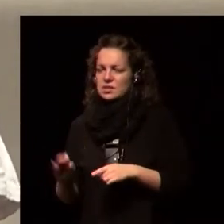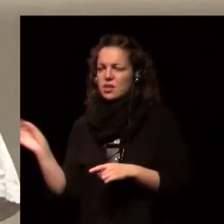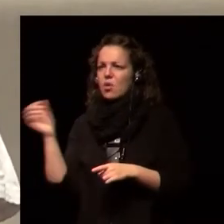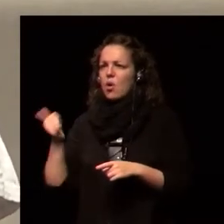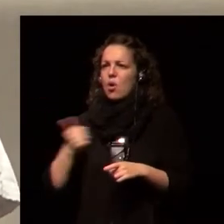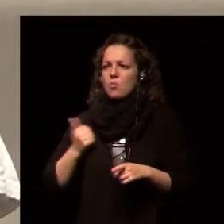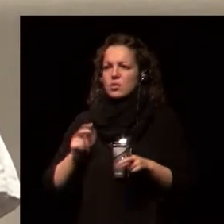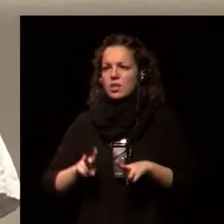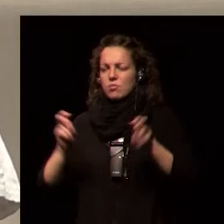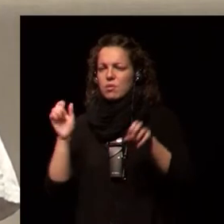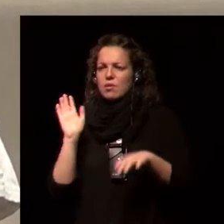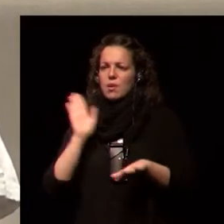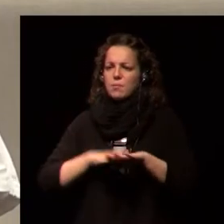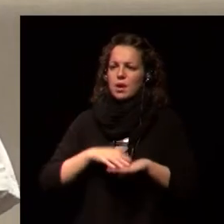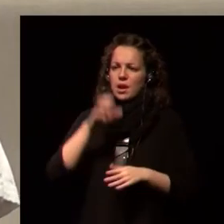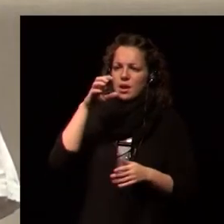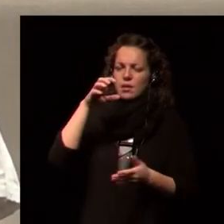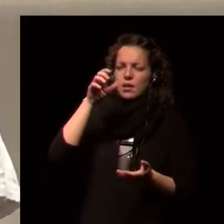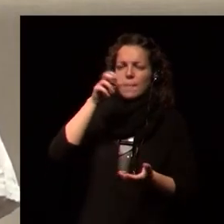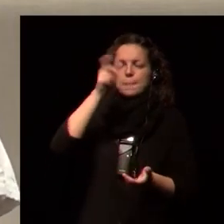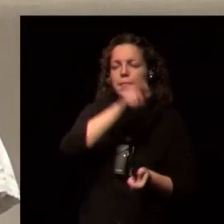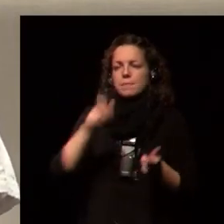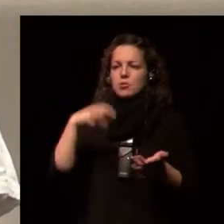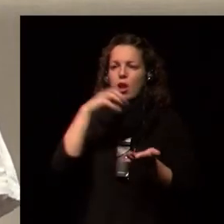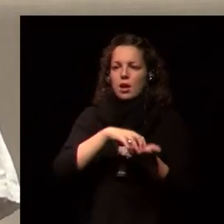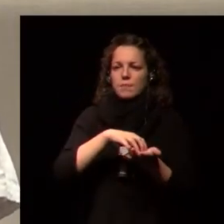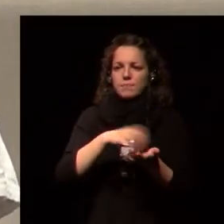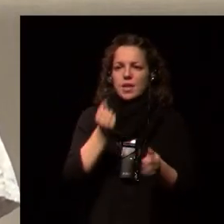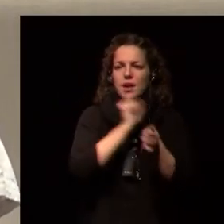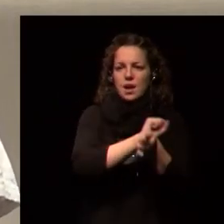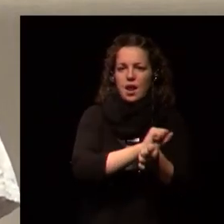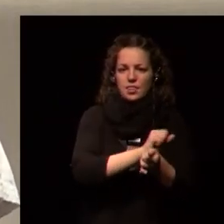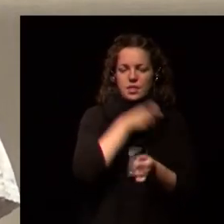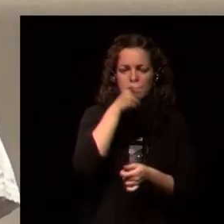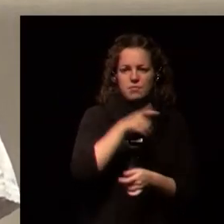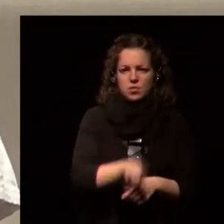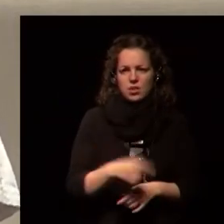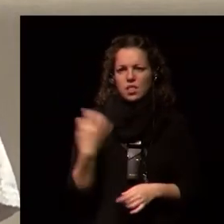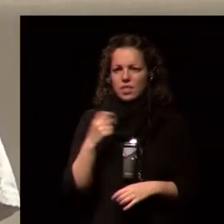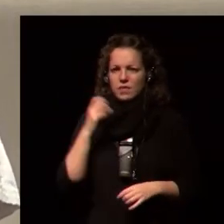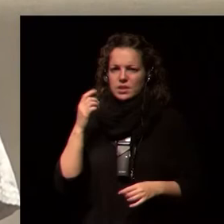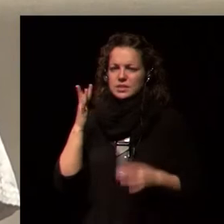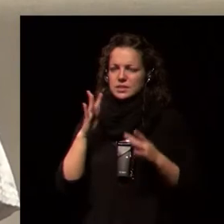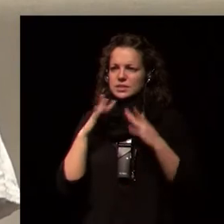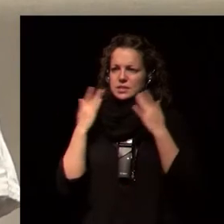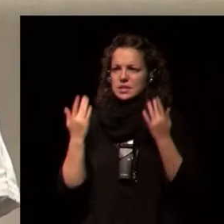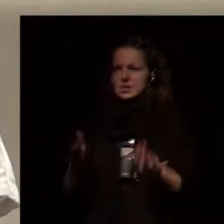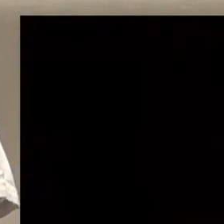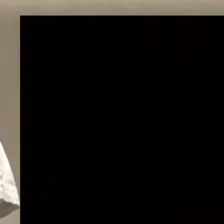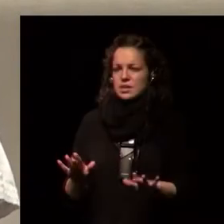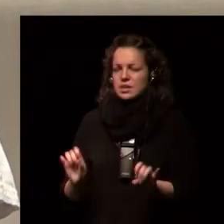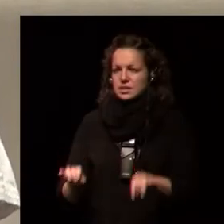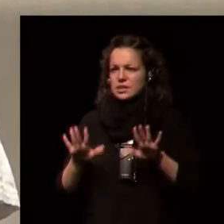para antiguos presos. Desde luego, hay que ser tenaz, hay que ser creativo y hay que ser sensible desde el punto de